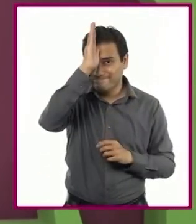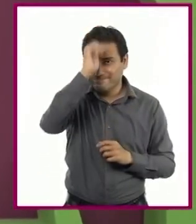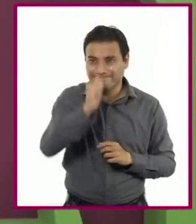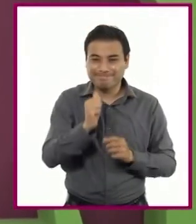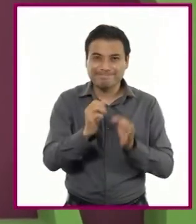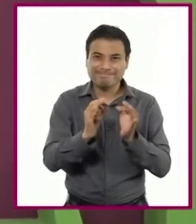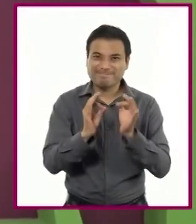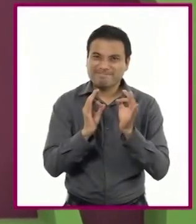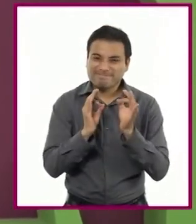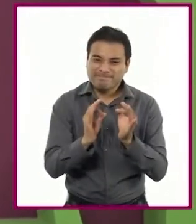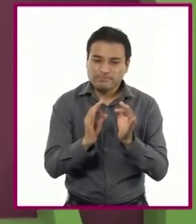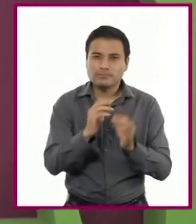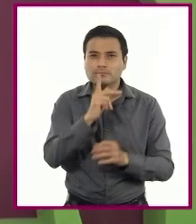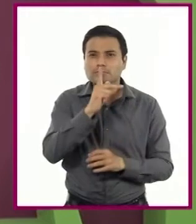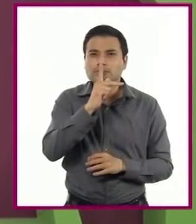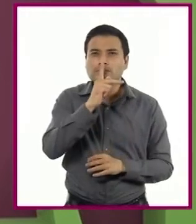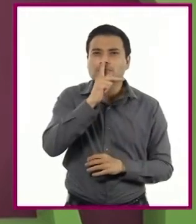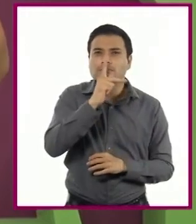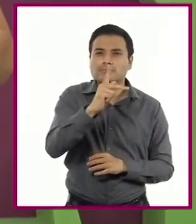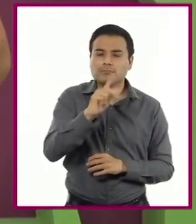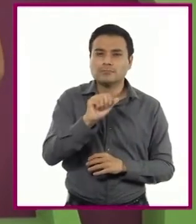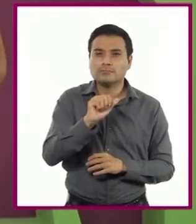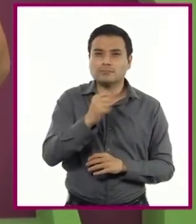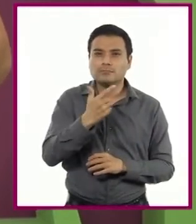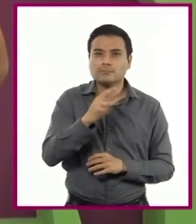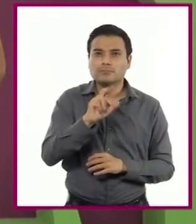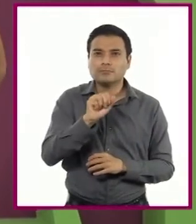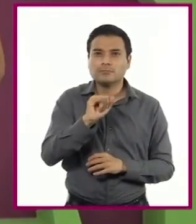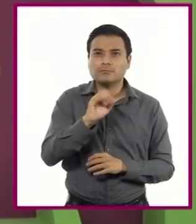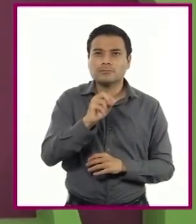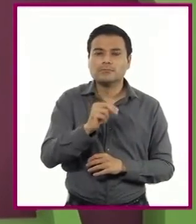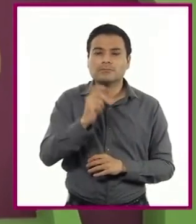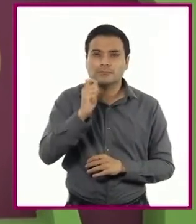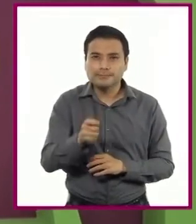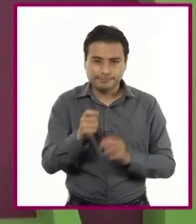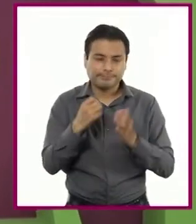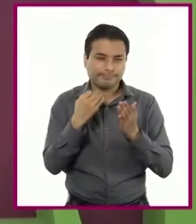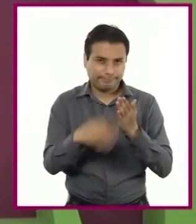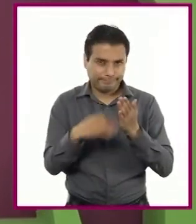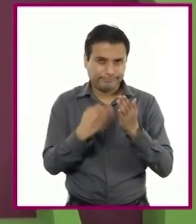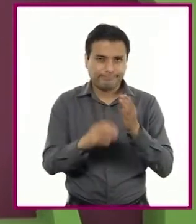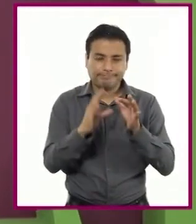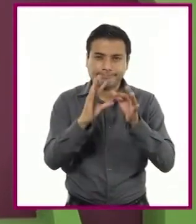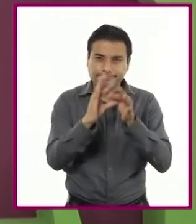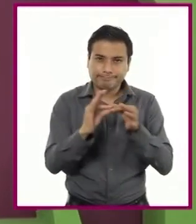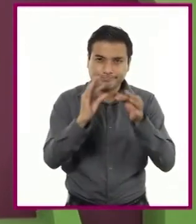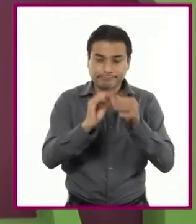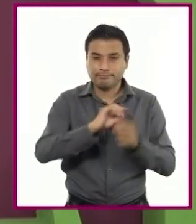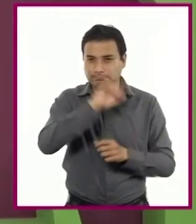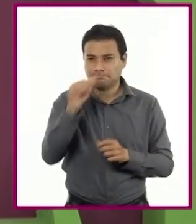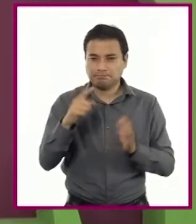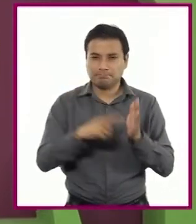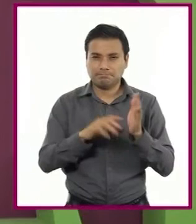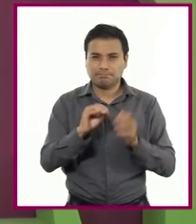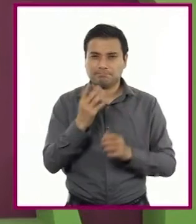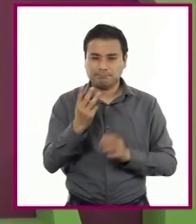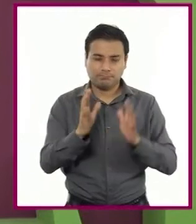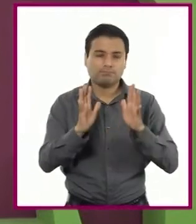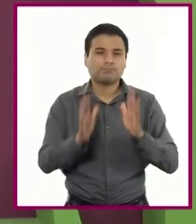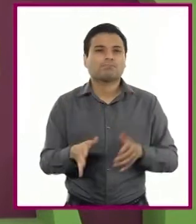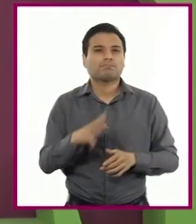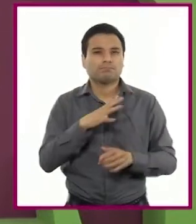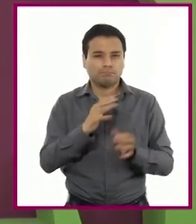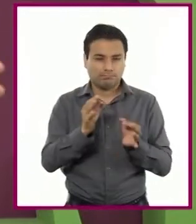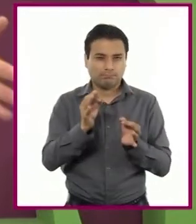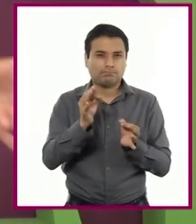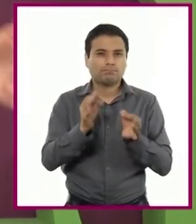como agresión. Sin embargo, en 1993 se estableció el Tribunal Penal